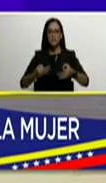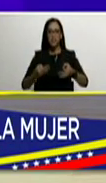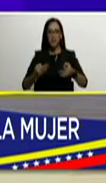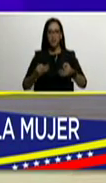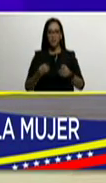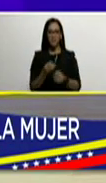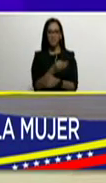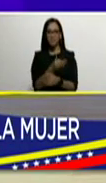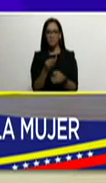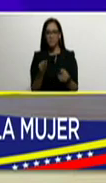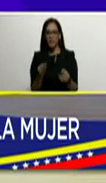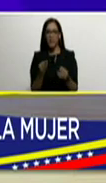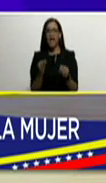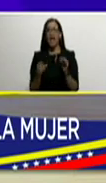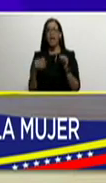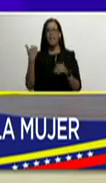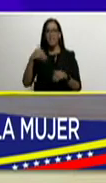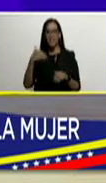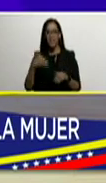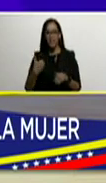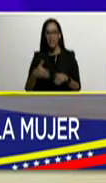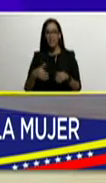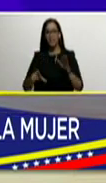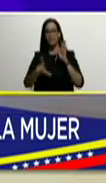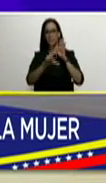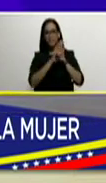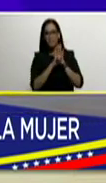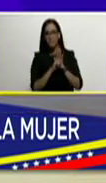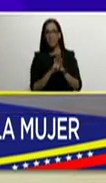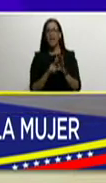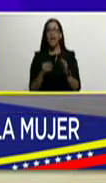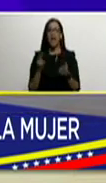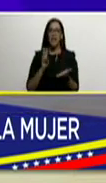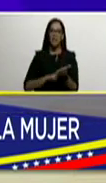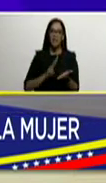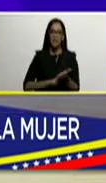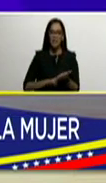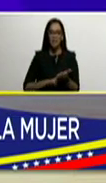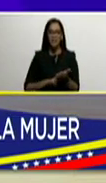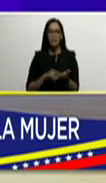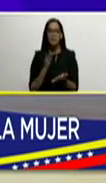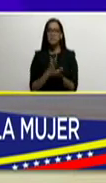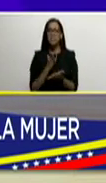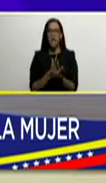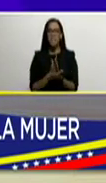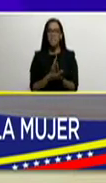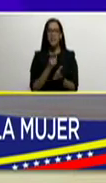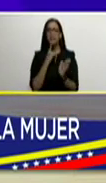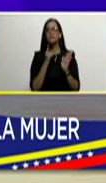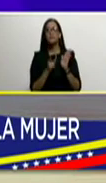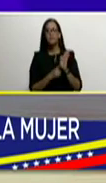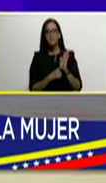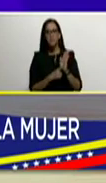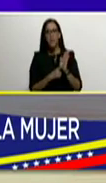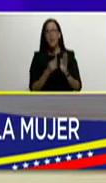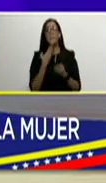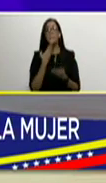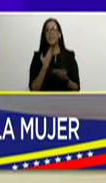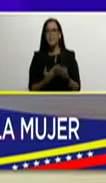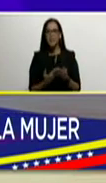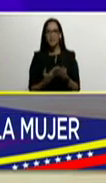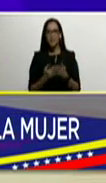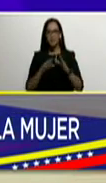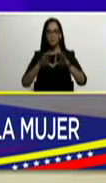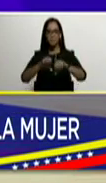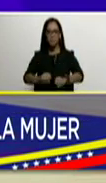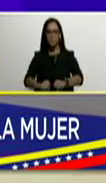ajustada a derecho, ajustada a la realidad, siempre aplicada, permite